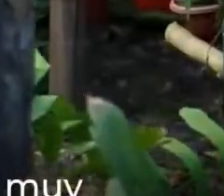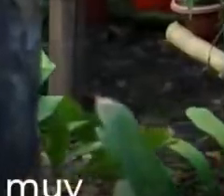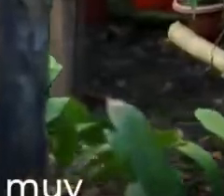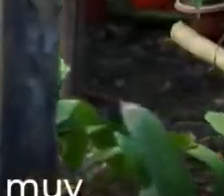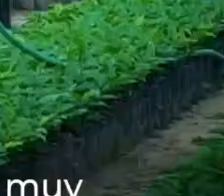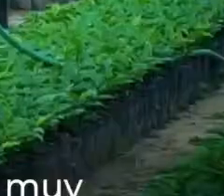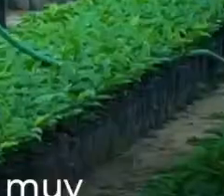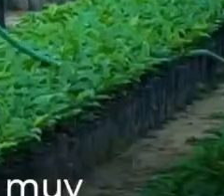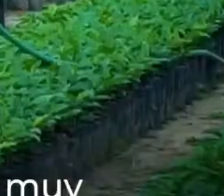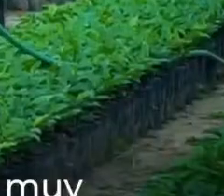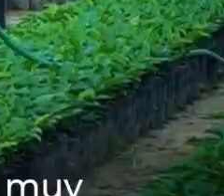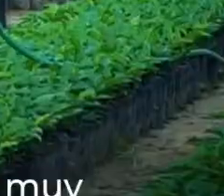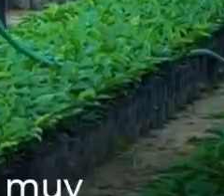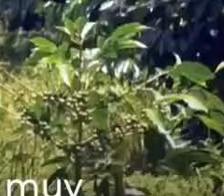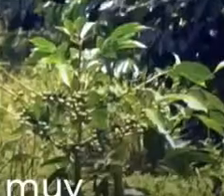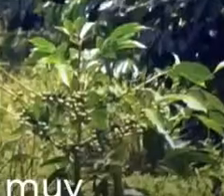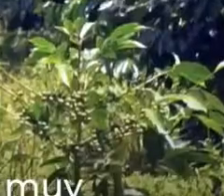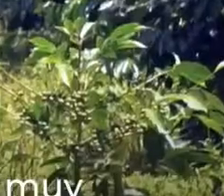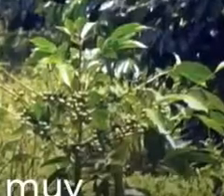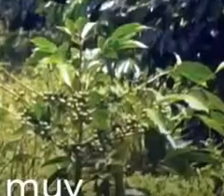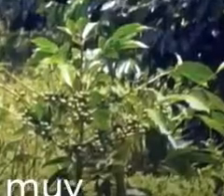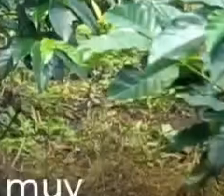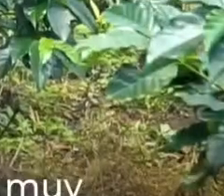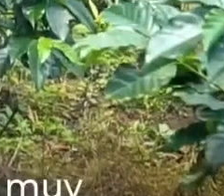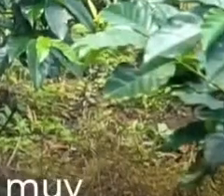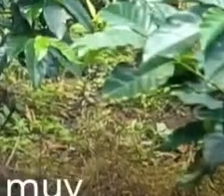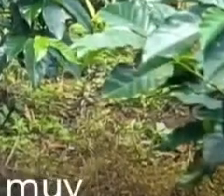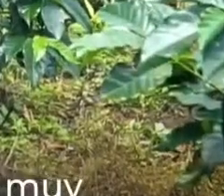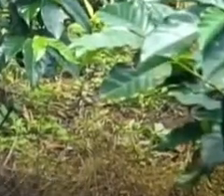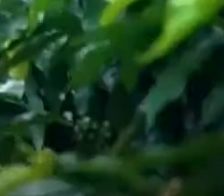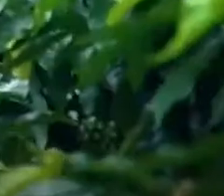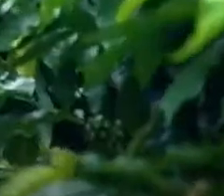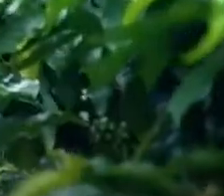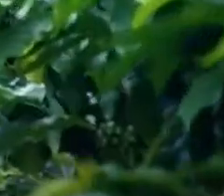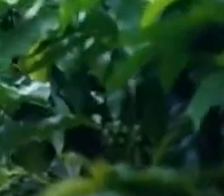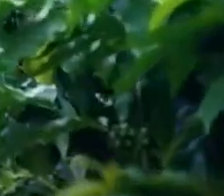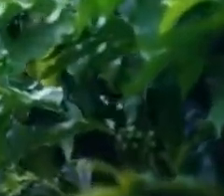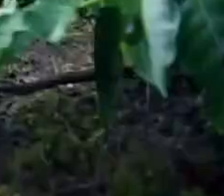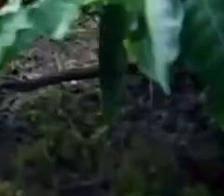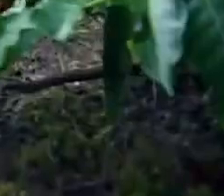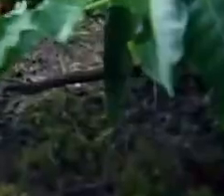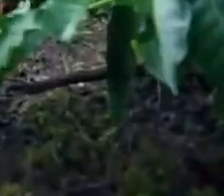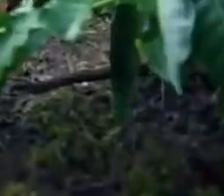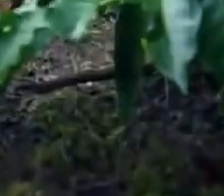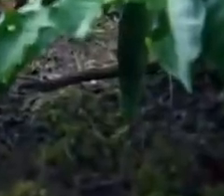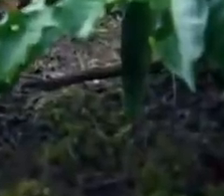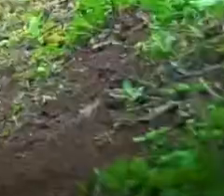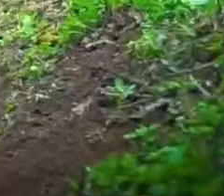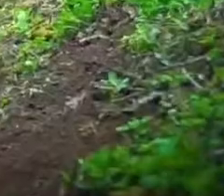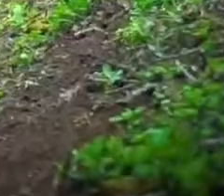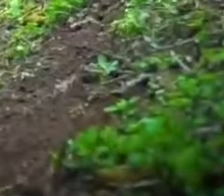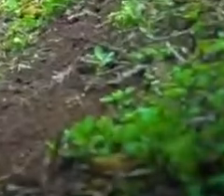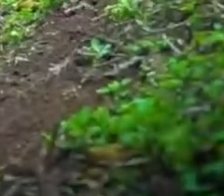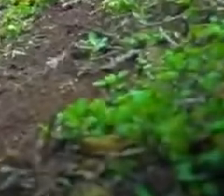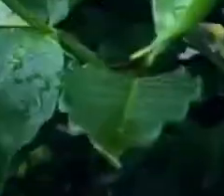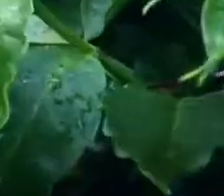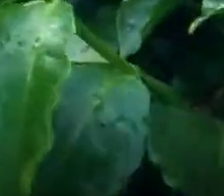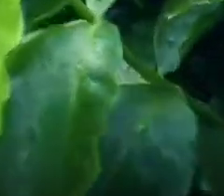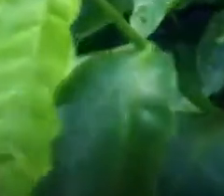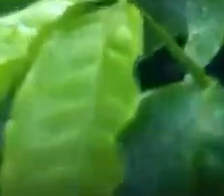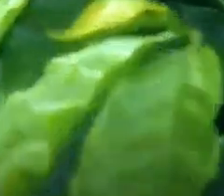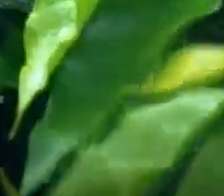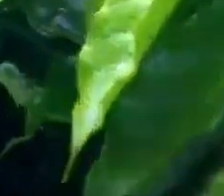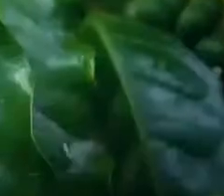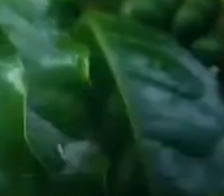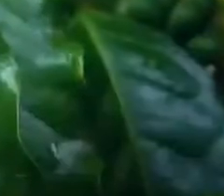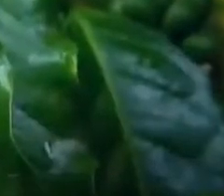Las agricultoras y agricultores son personas muy acogedoras y te enseñan cómo se cultiva la tierra. Realizar esta